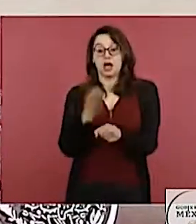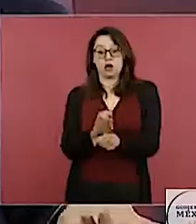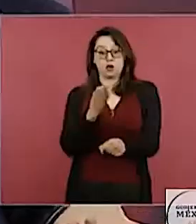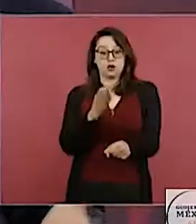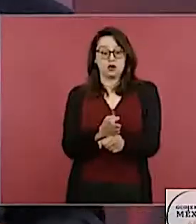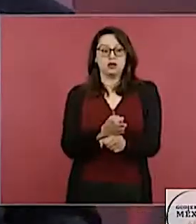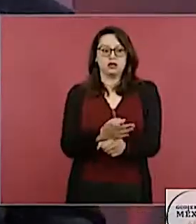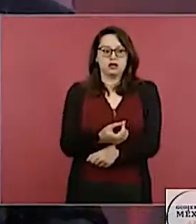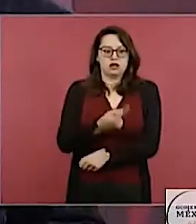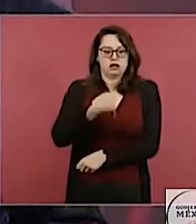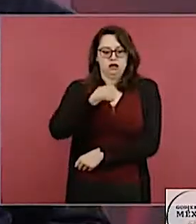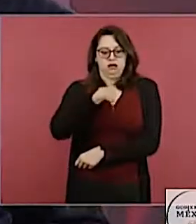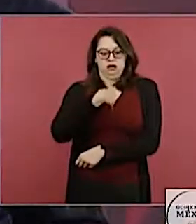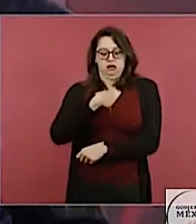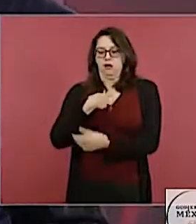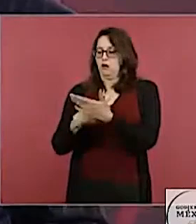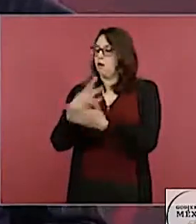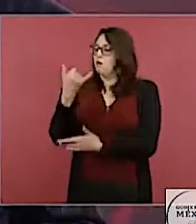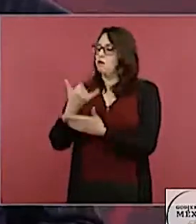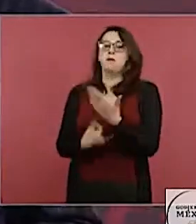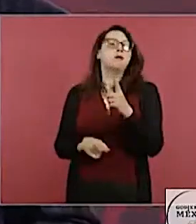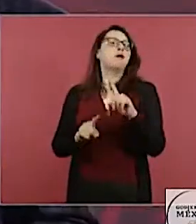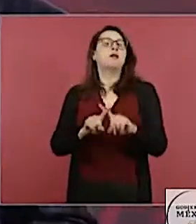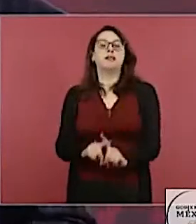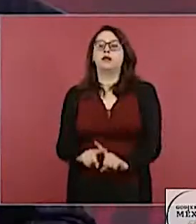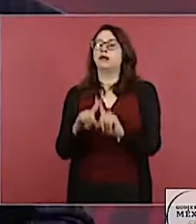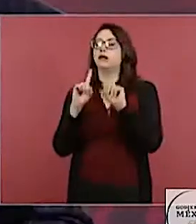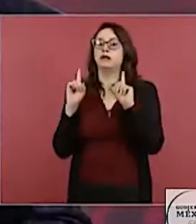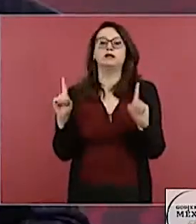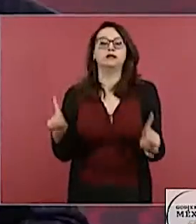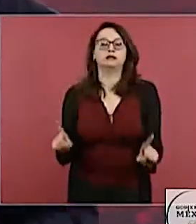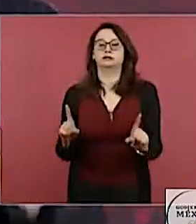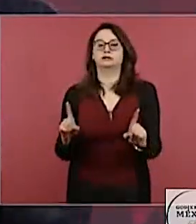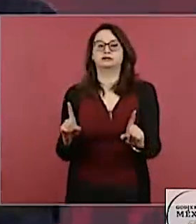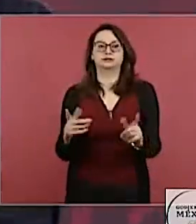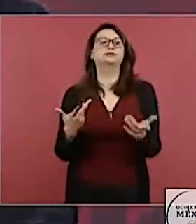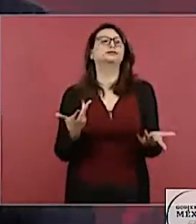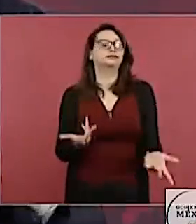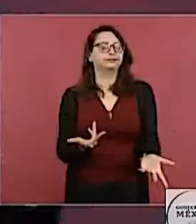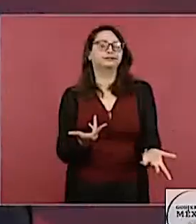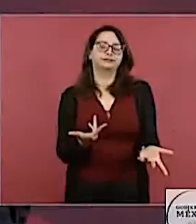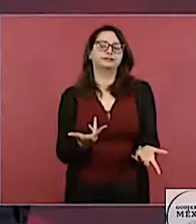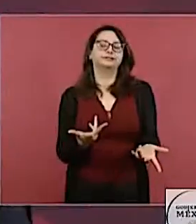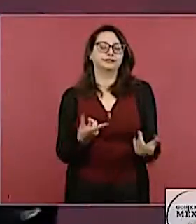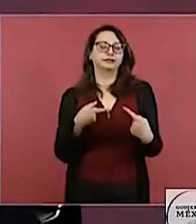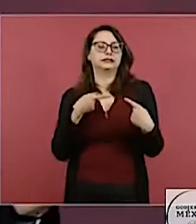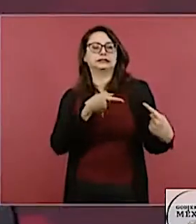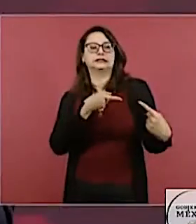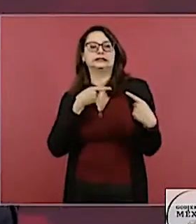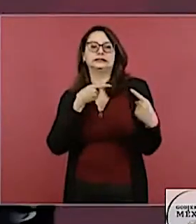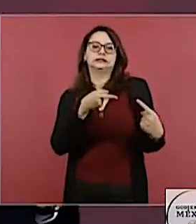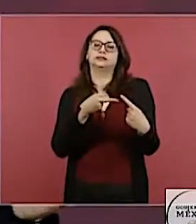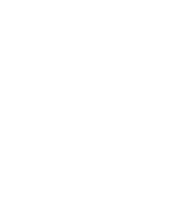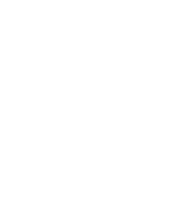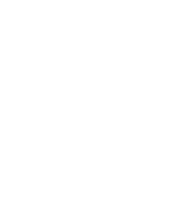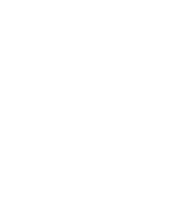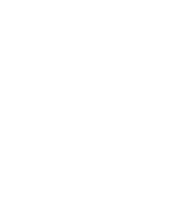tengamos estas diferencias son dos proyectos